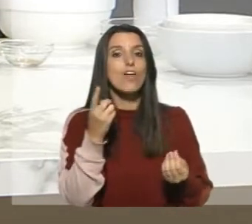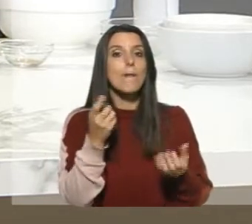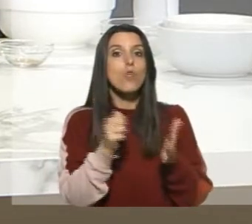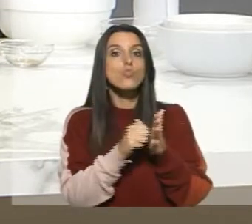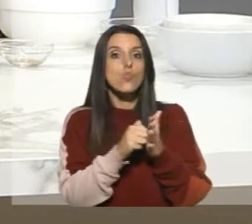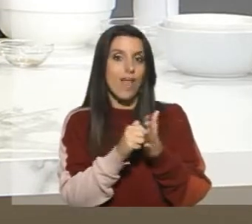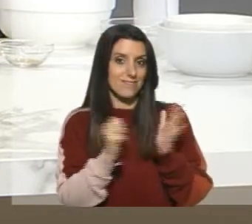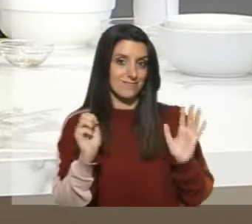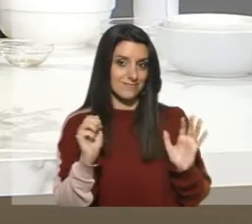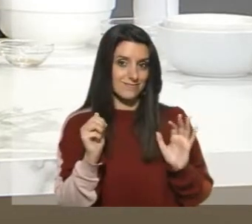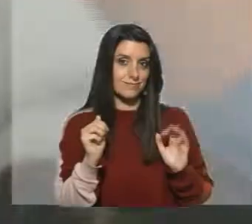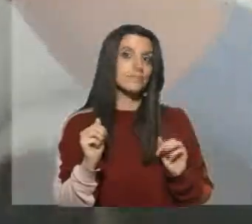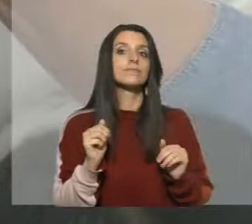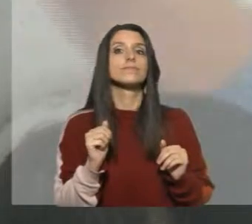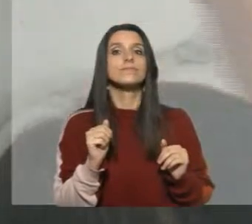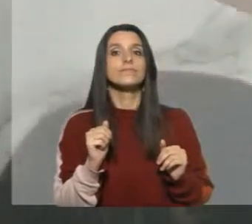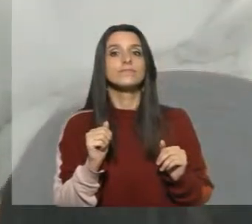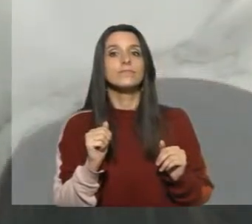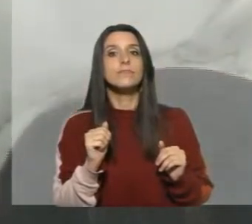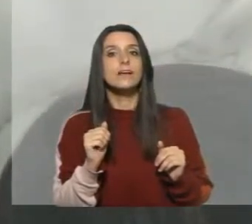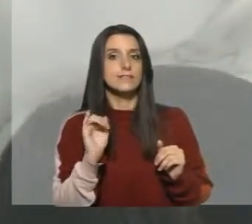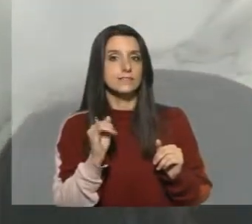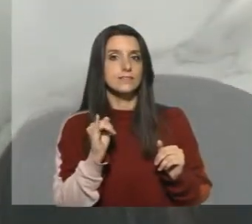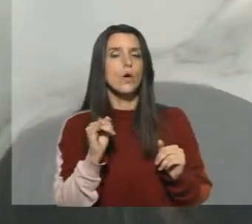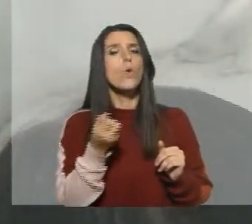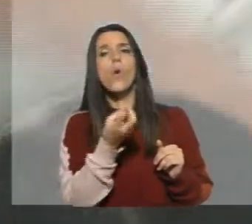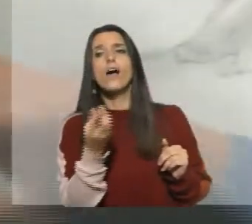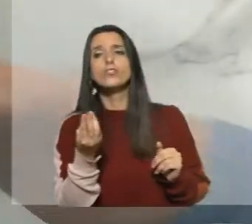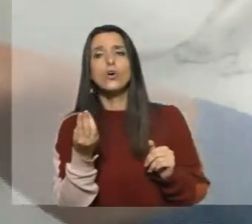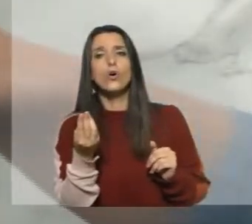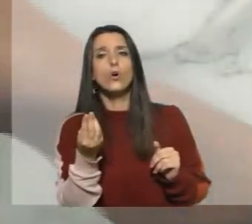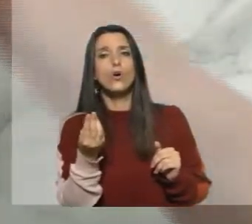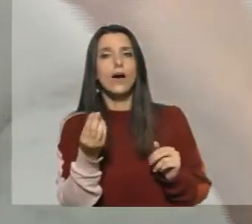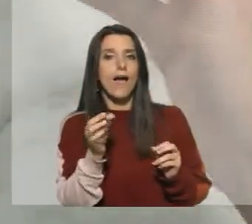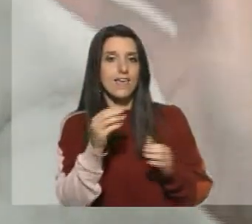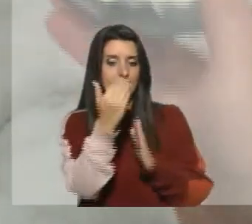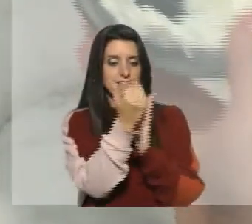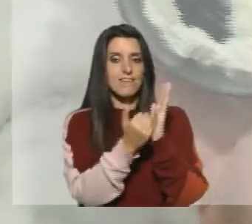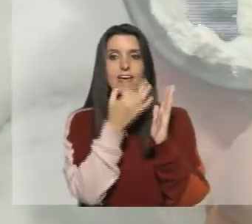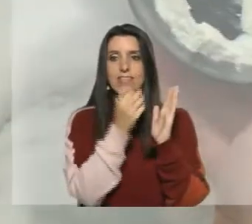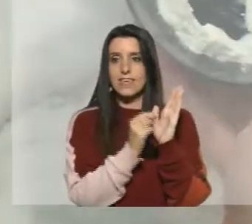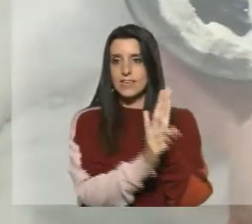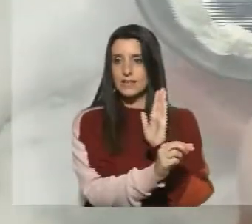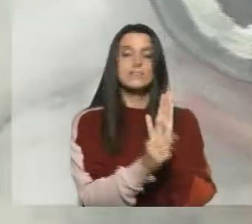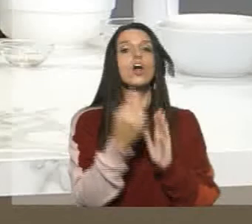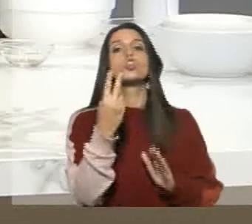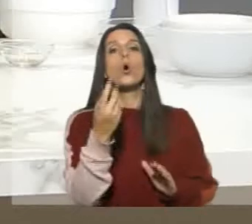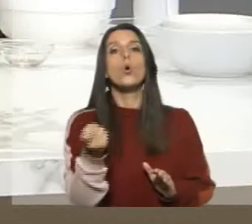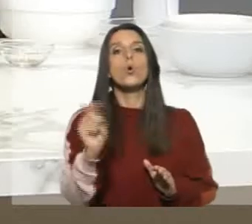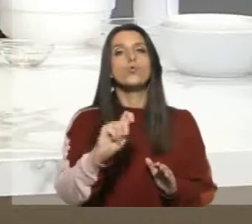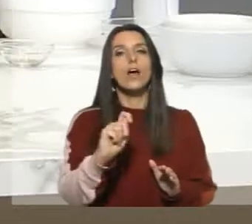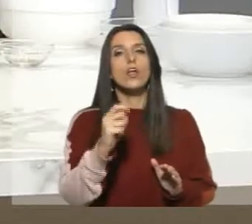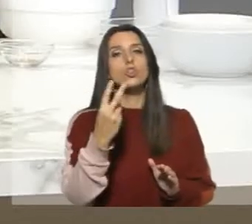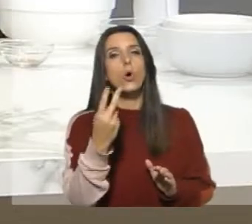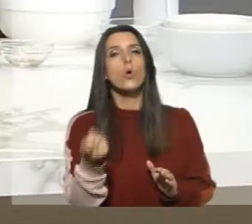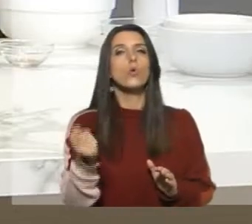más firme la crema. Perfecto. ¿Está? Y le ponemos leche en polvo. ¿Cuánto más o menos? Ahí está la receta. Ah, la receta acá dice, son dos cucharadas, déjame pensar,